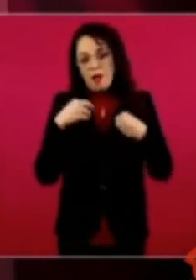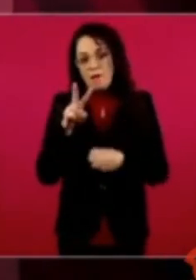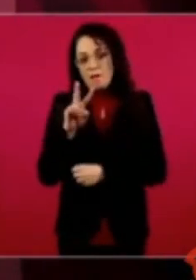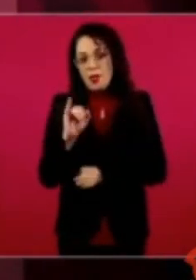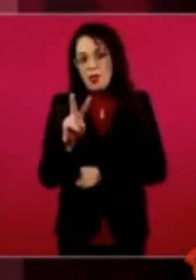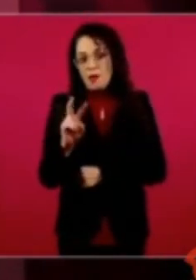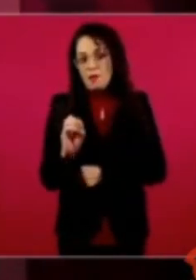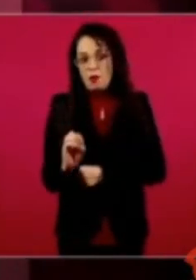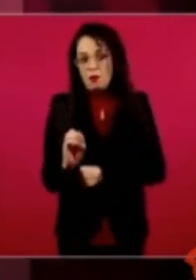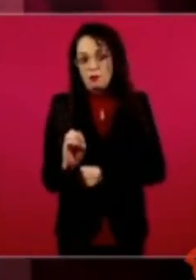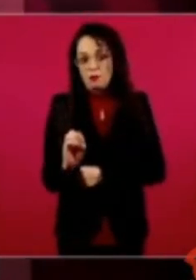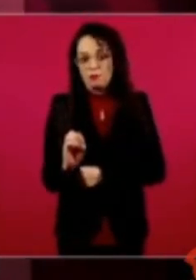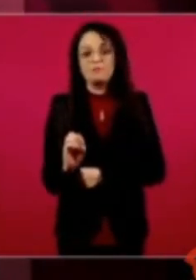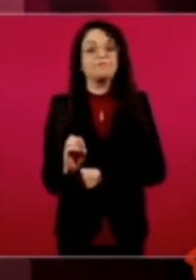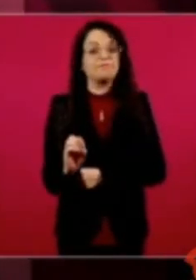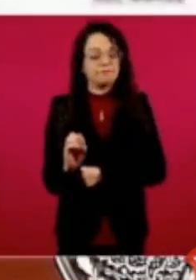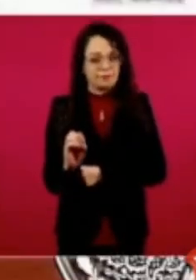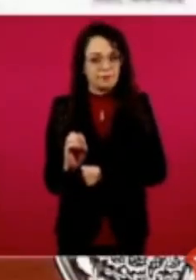juez